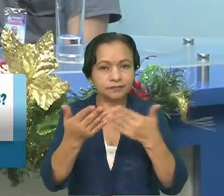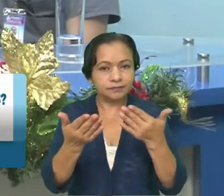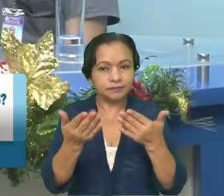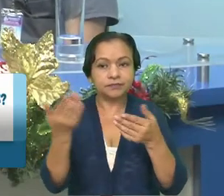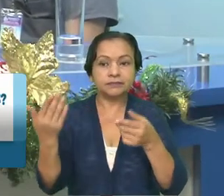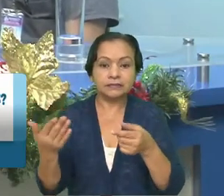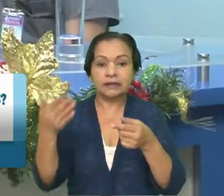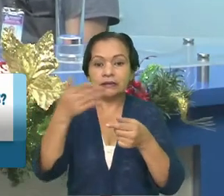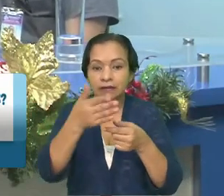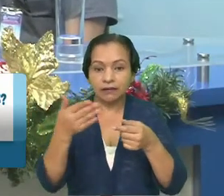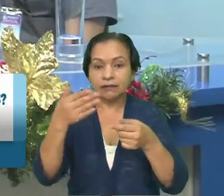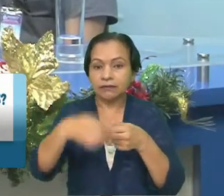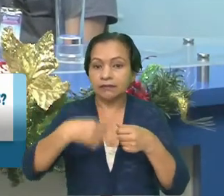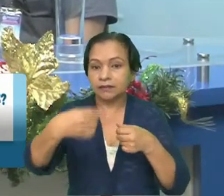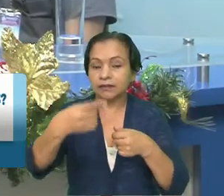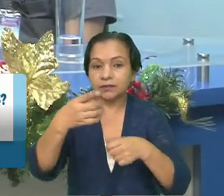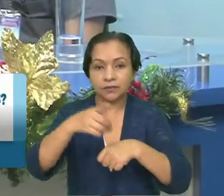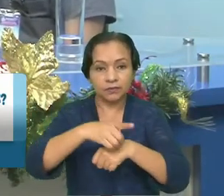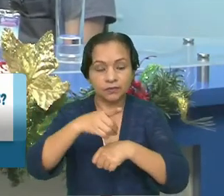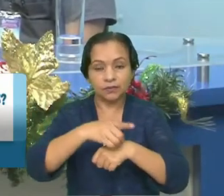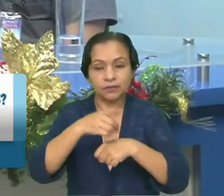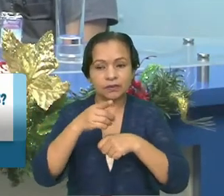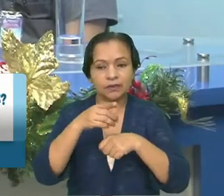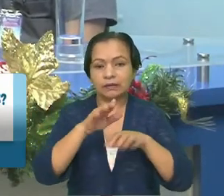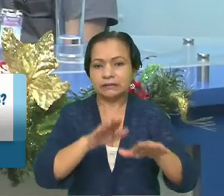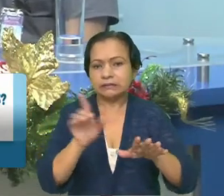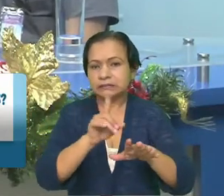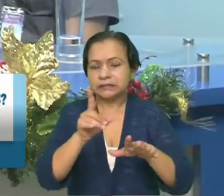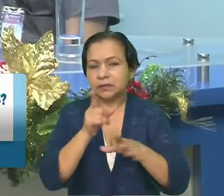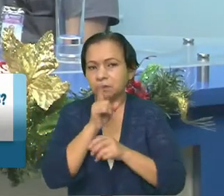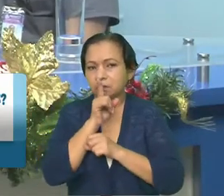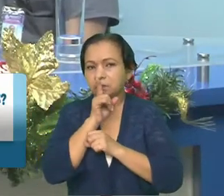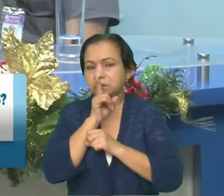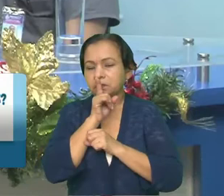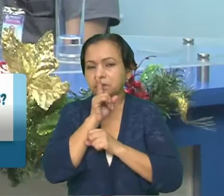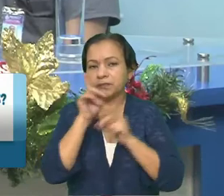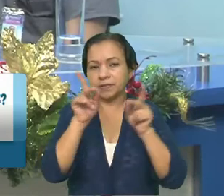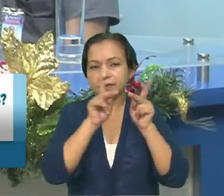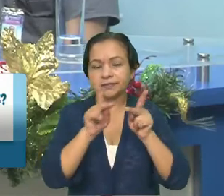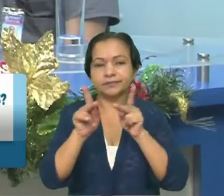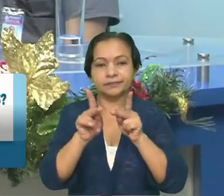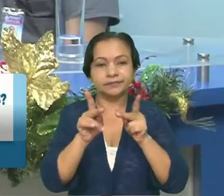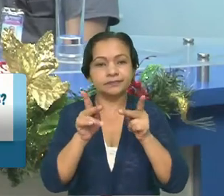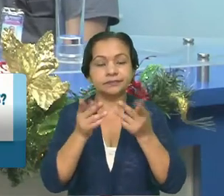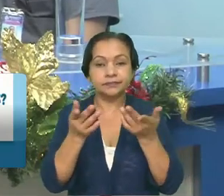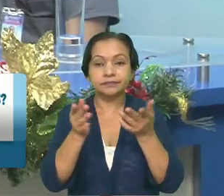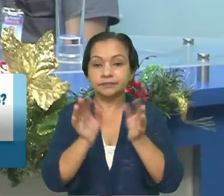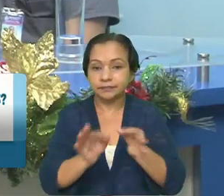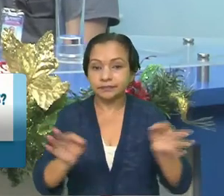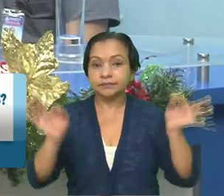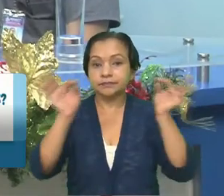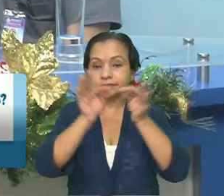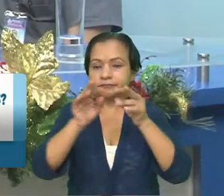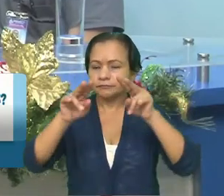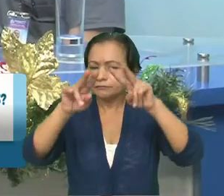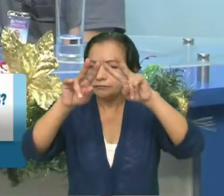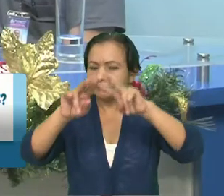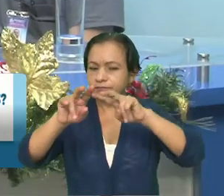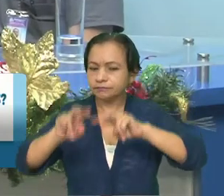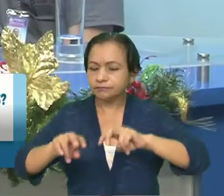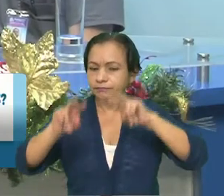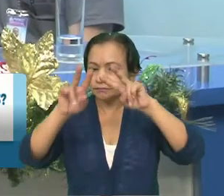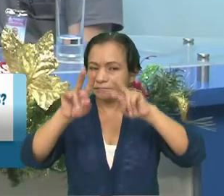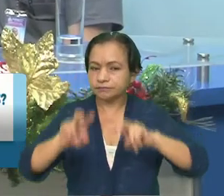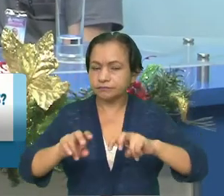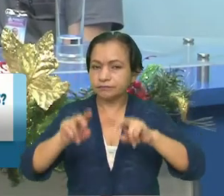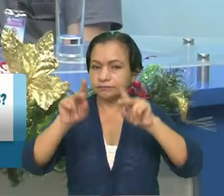yendo todo diario o quedarse en el hospital, pues hay muchos pacientes que son así. Y es importante hacer una historia clínica detallada, porque cuando te llega un